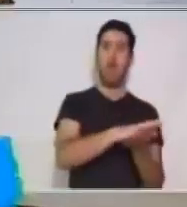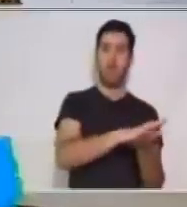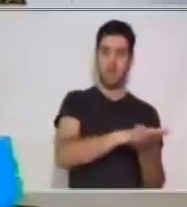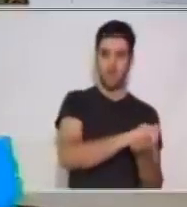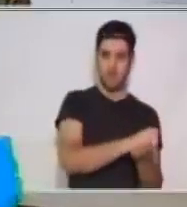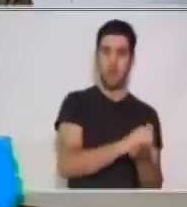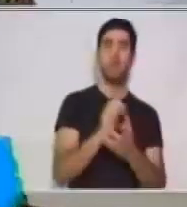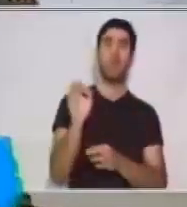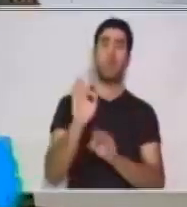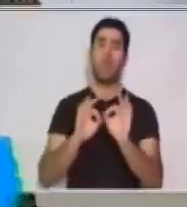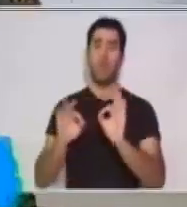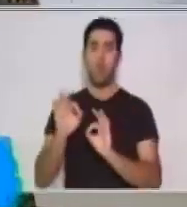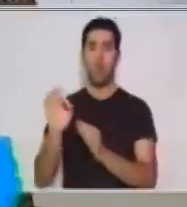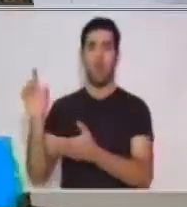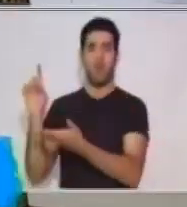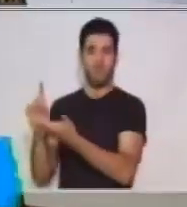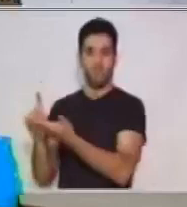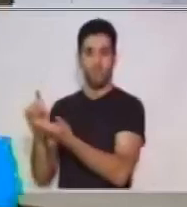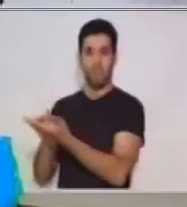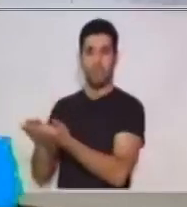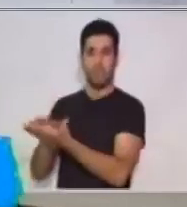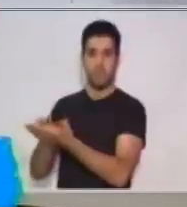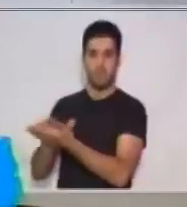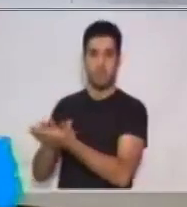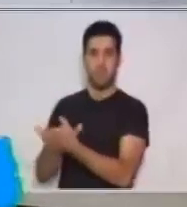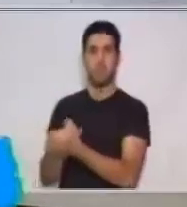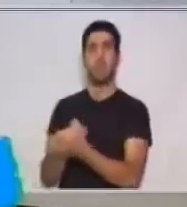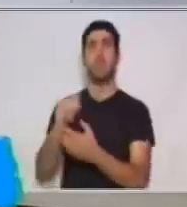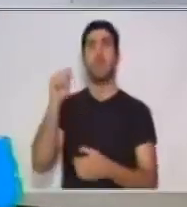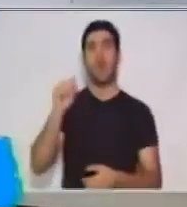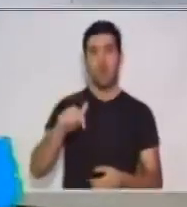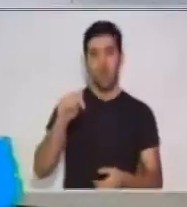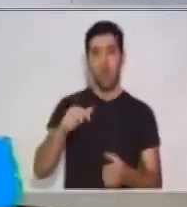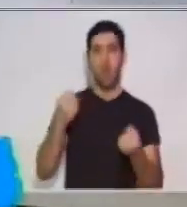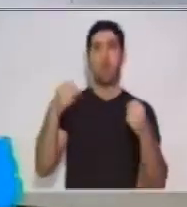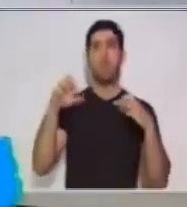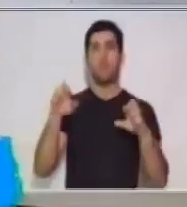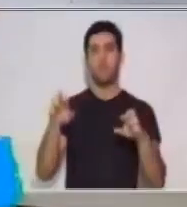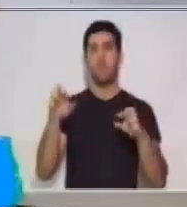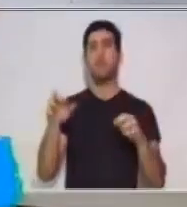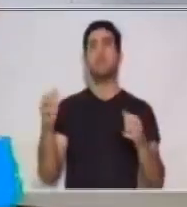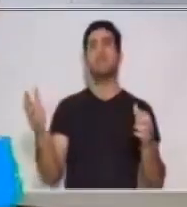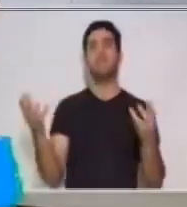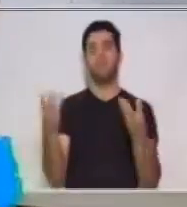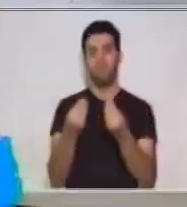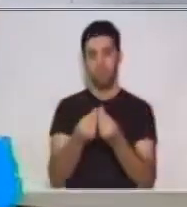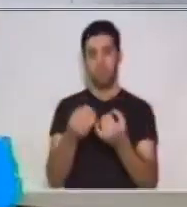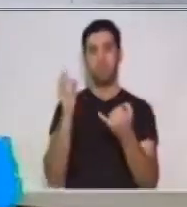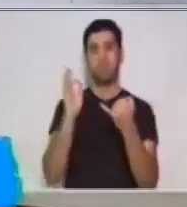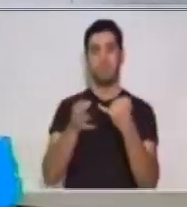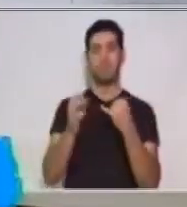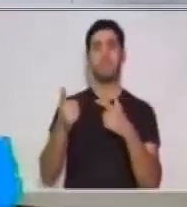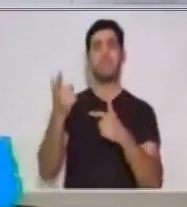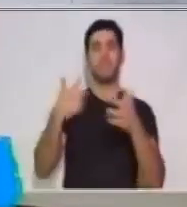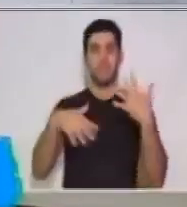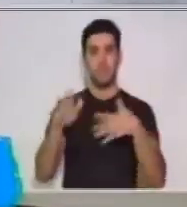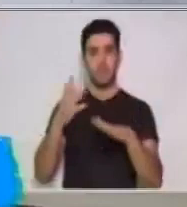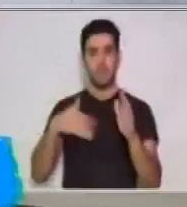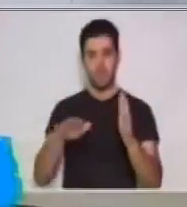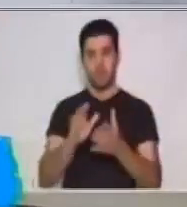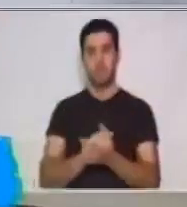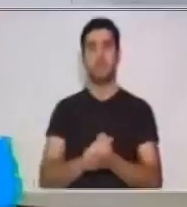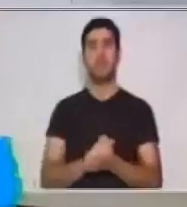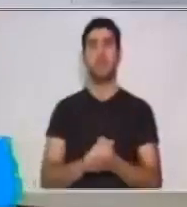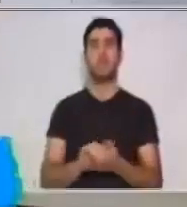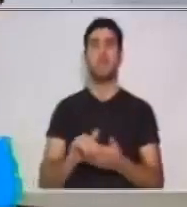con algún gel antibacterial. En esta oportunidad nos acompaña en la interpretación de